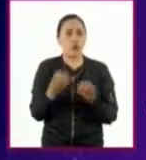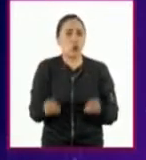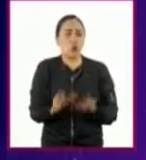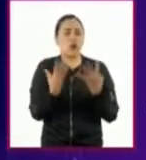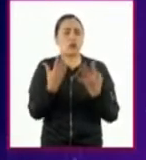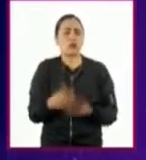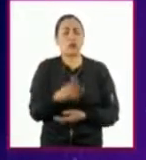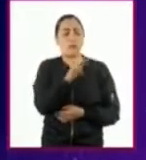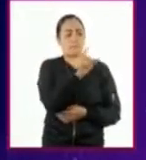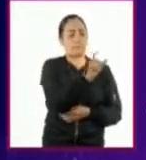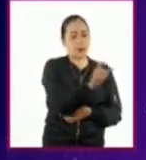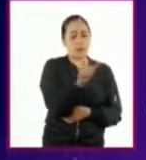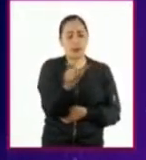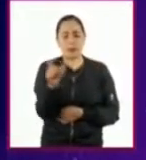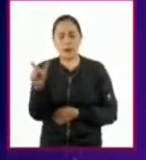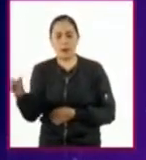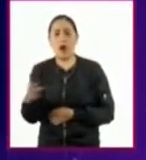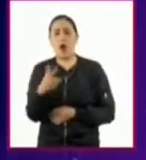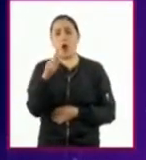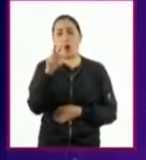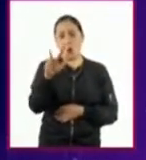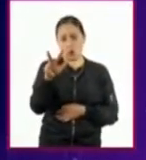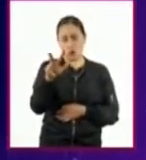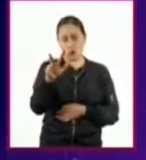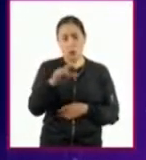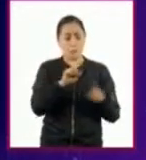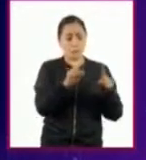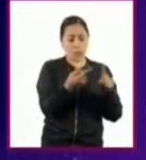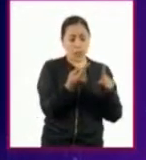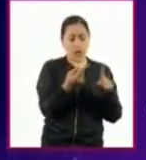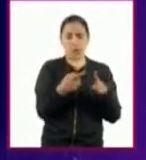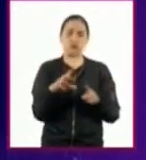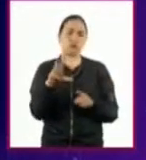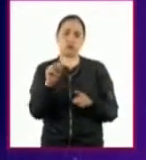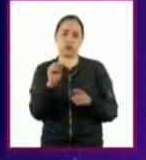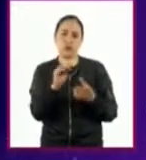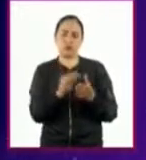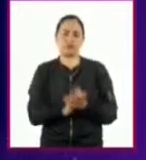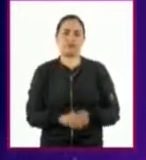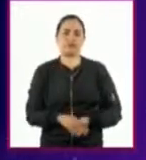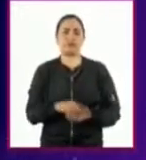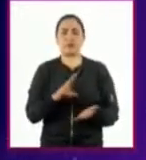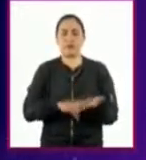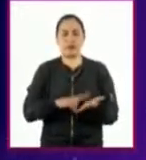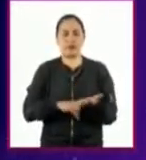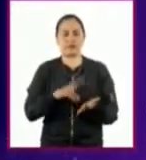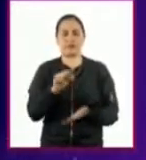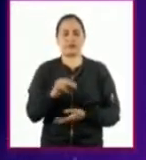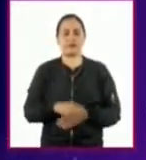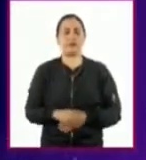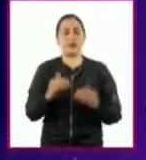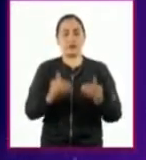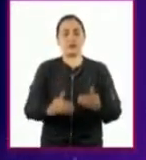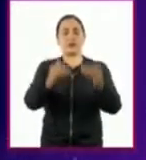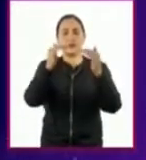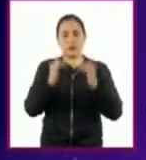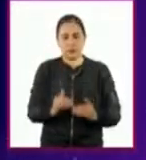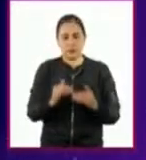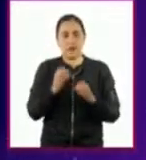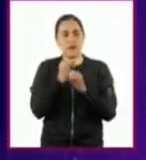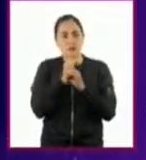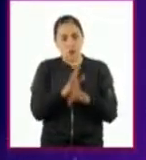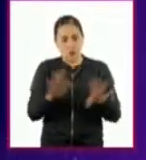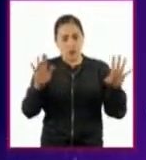palabras. Los signos de puntuación no se cuentan. En el siguiente renglón se señala la información,